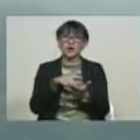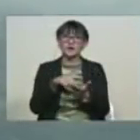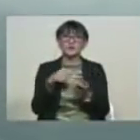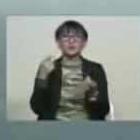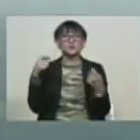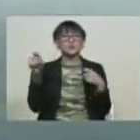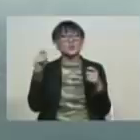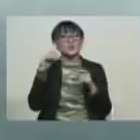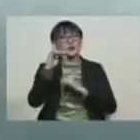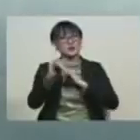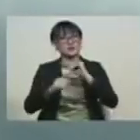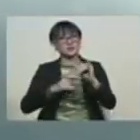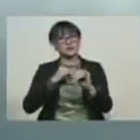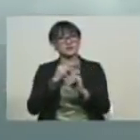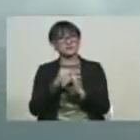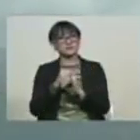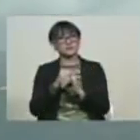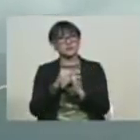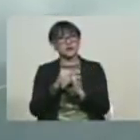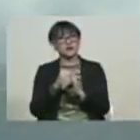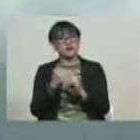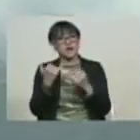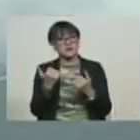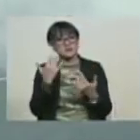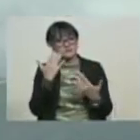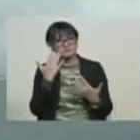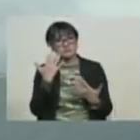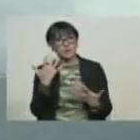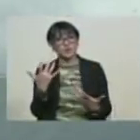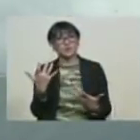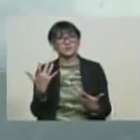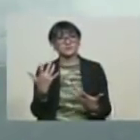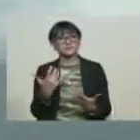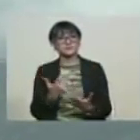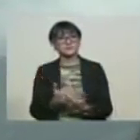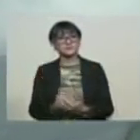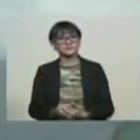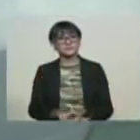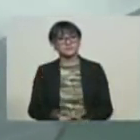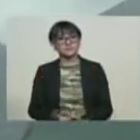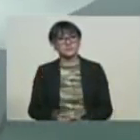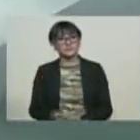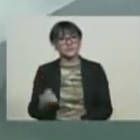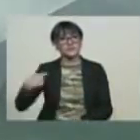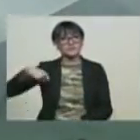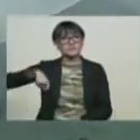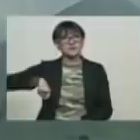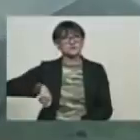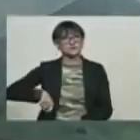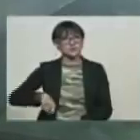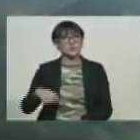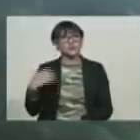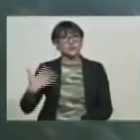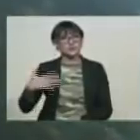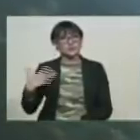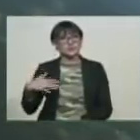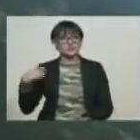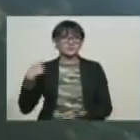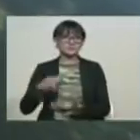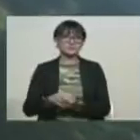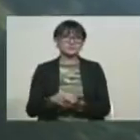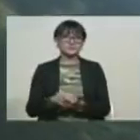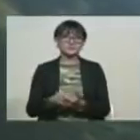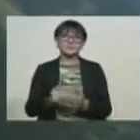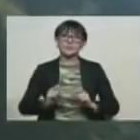turistas internacionales, desde aquí, por una inversión muy importante que hemos hecho,